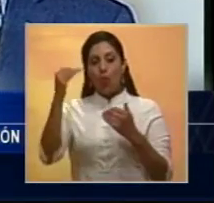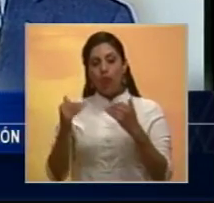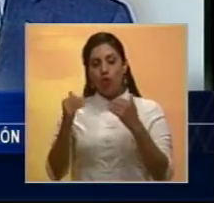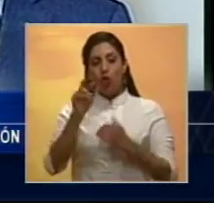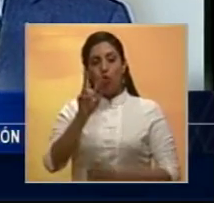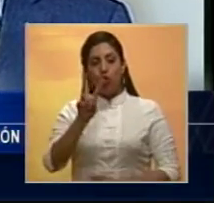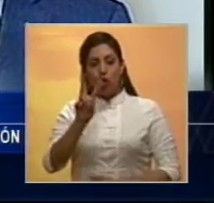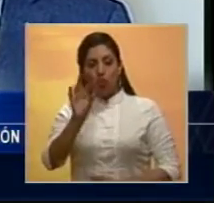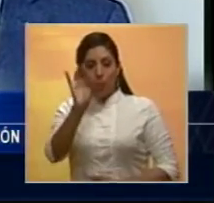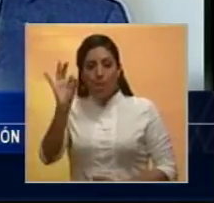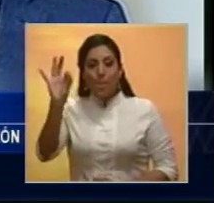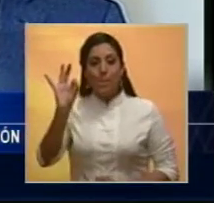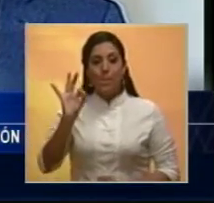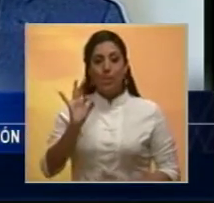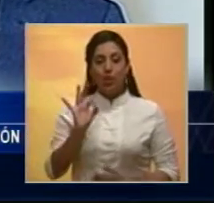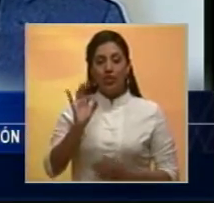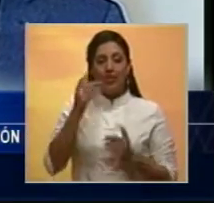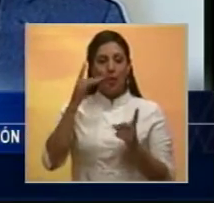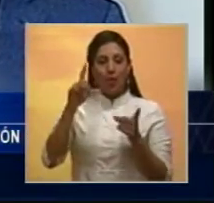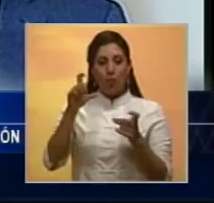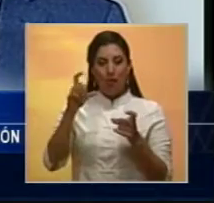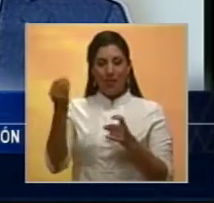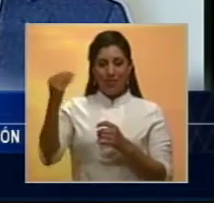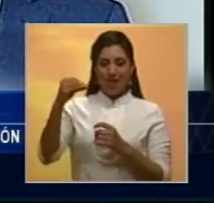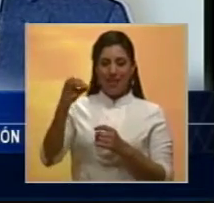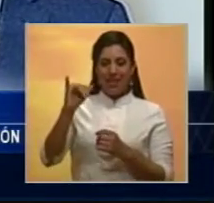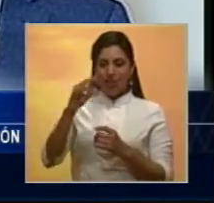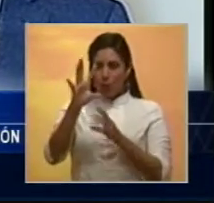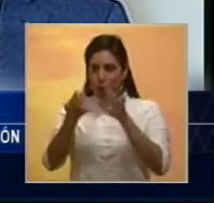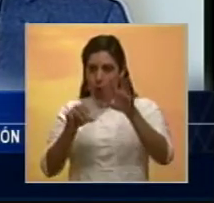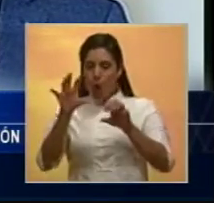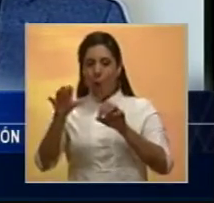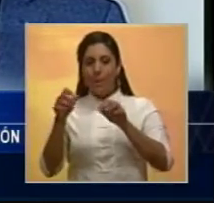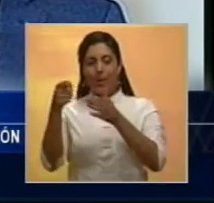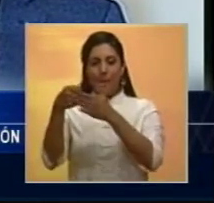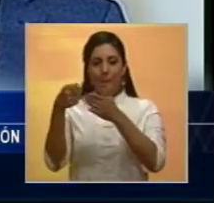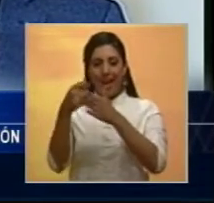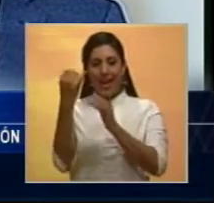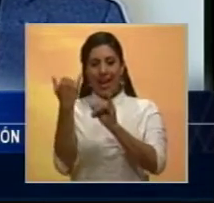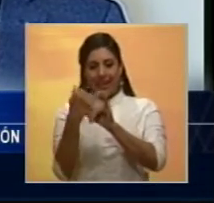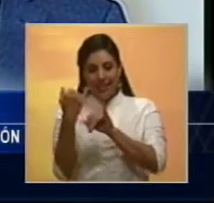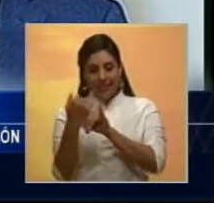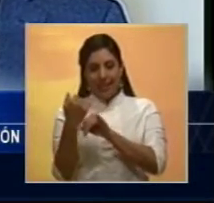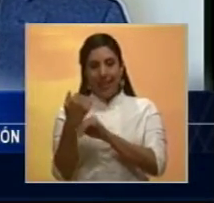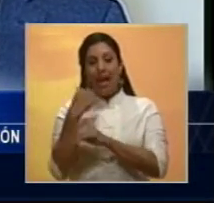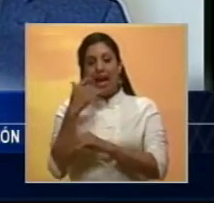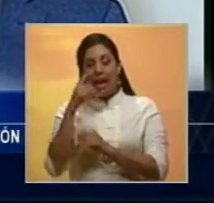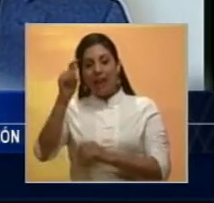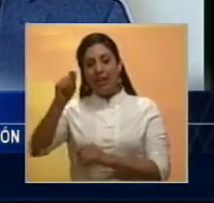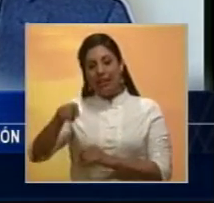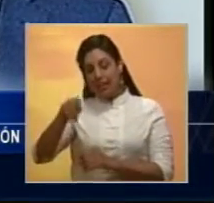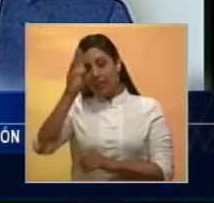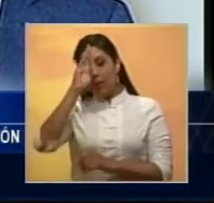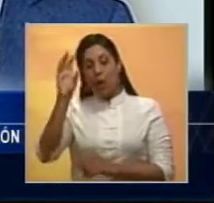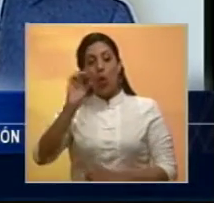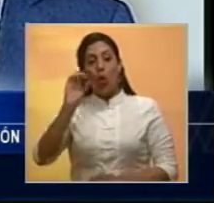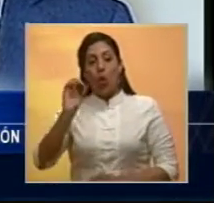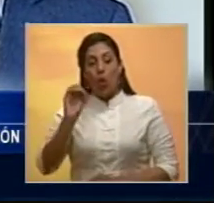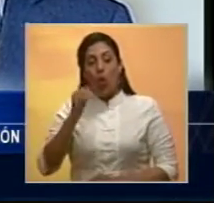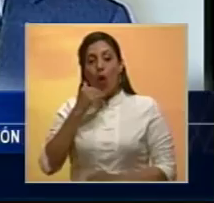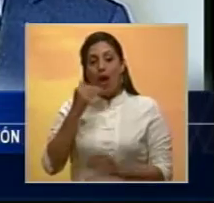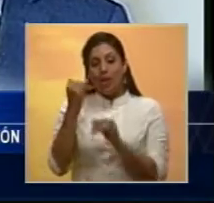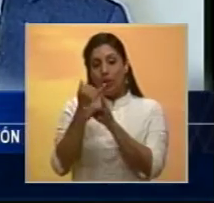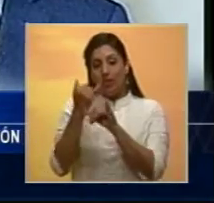del 2% en el impuesto al valor agregado para las compras canceladas electrónicamente mediante tarjeta bancaria o